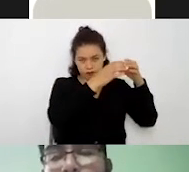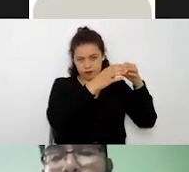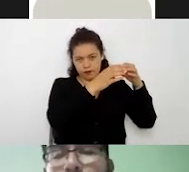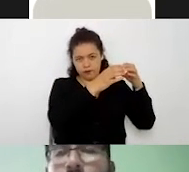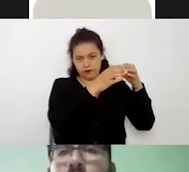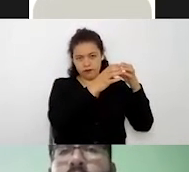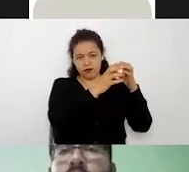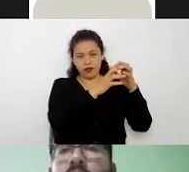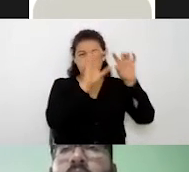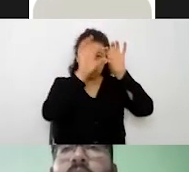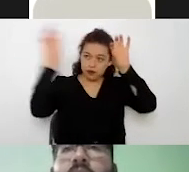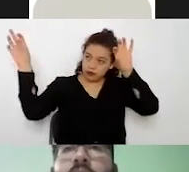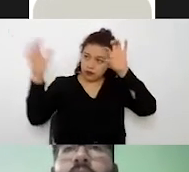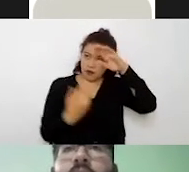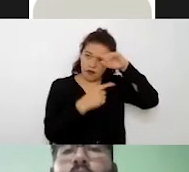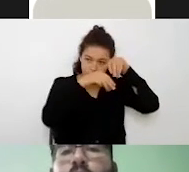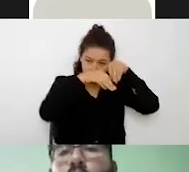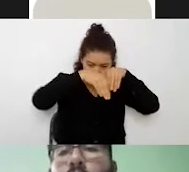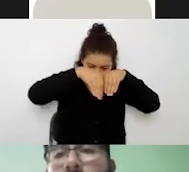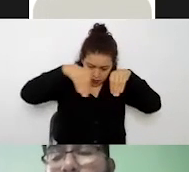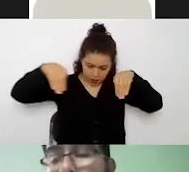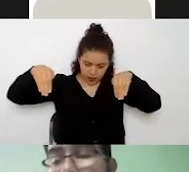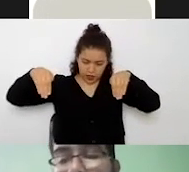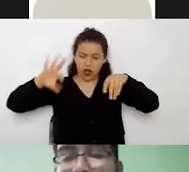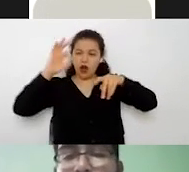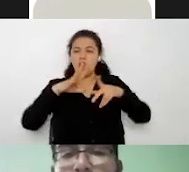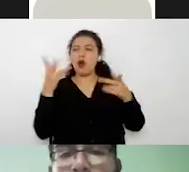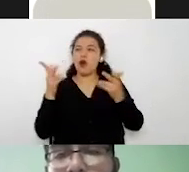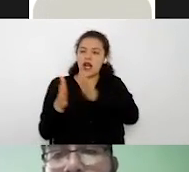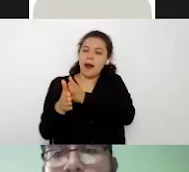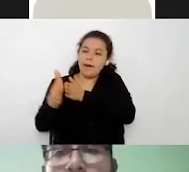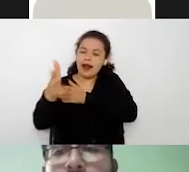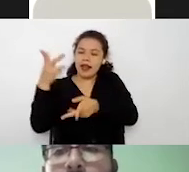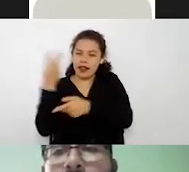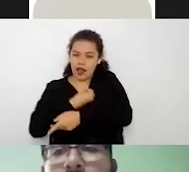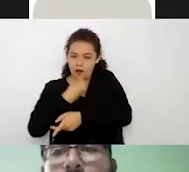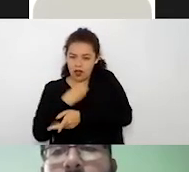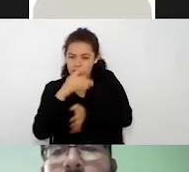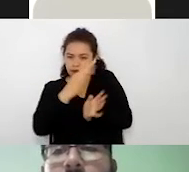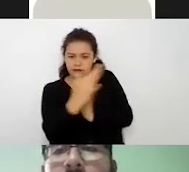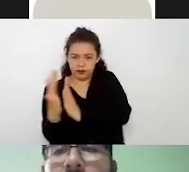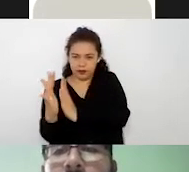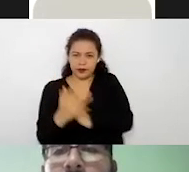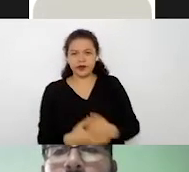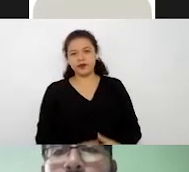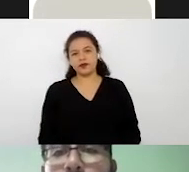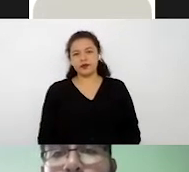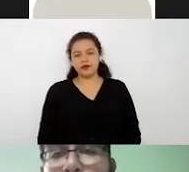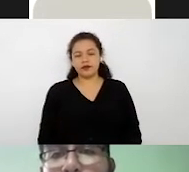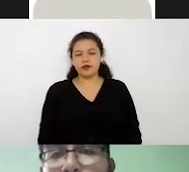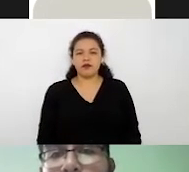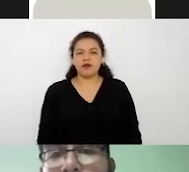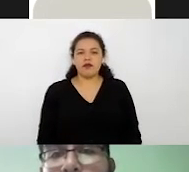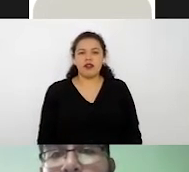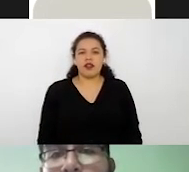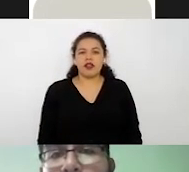de una trave, o como lo puede ser en un muro de carga. Y eso va en relación más a lo que nosotros